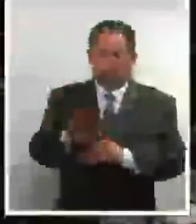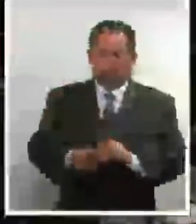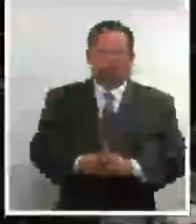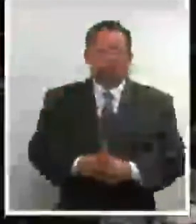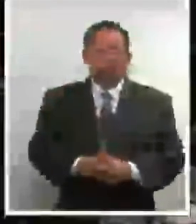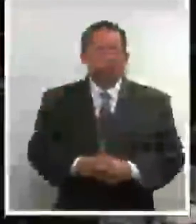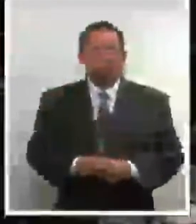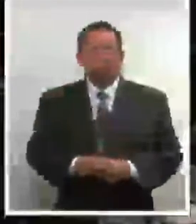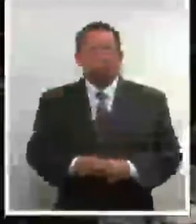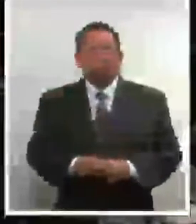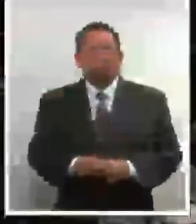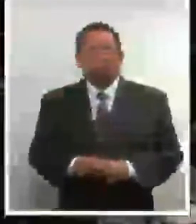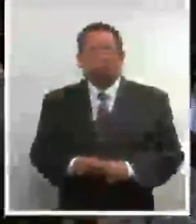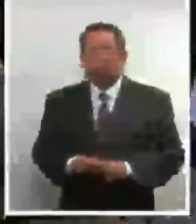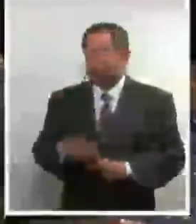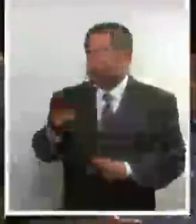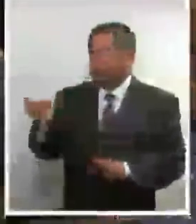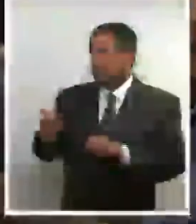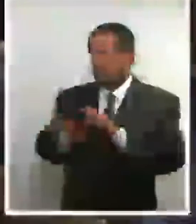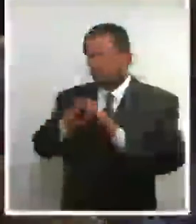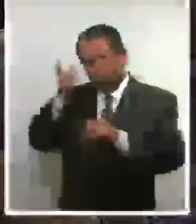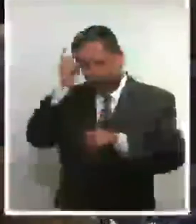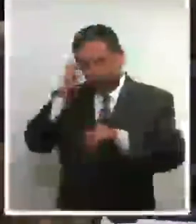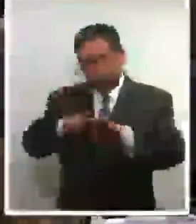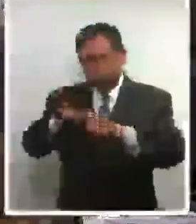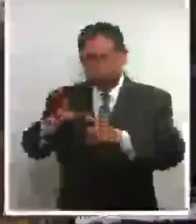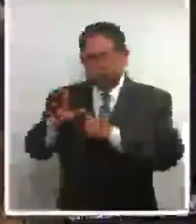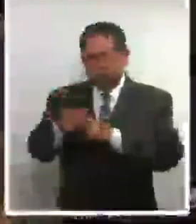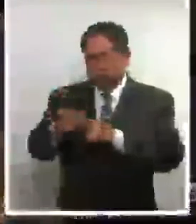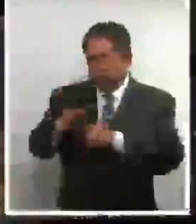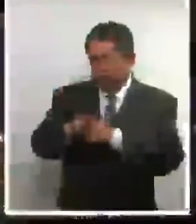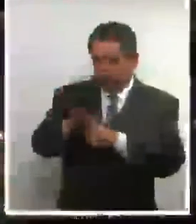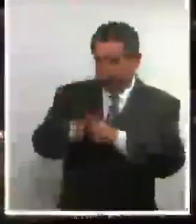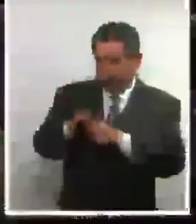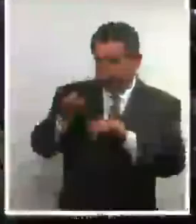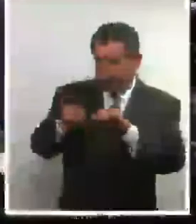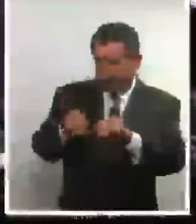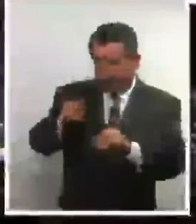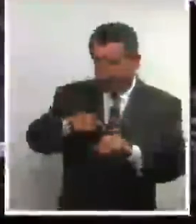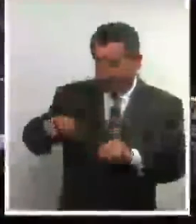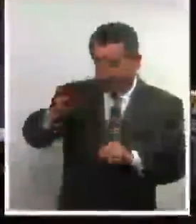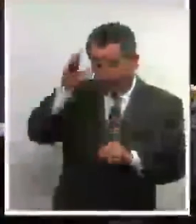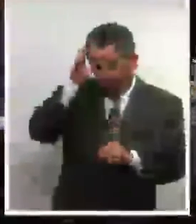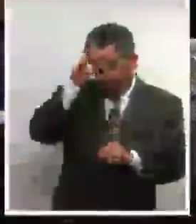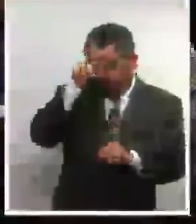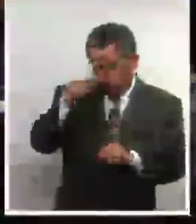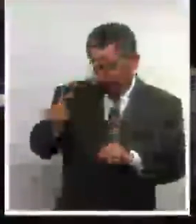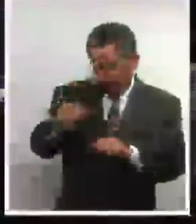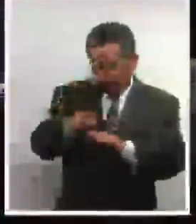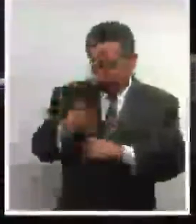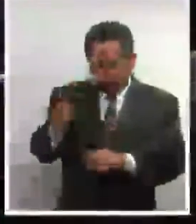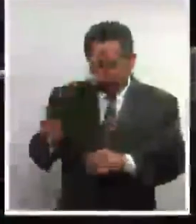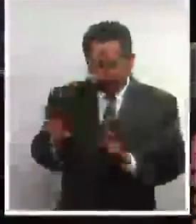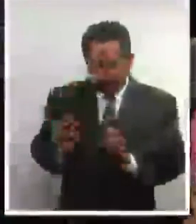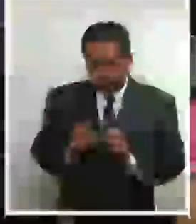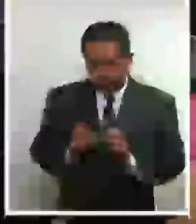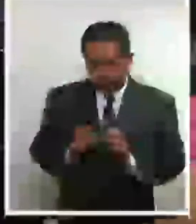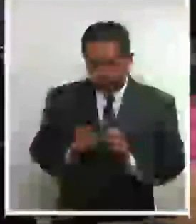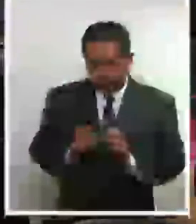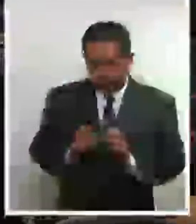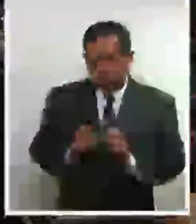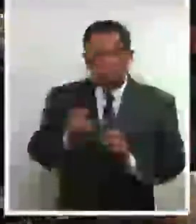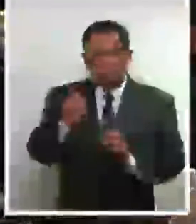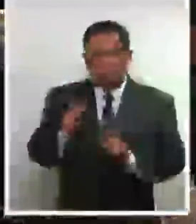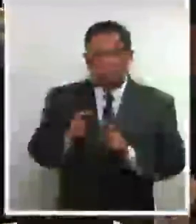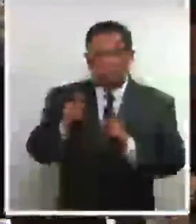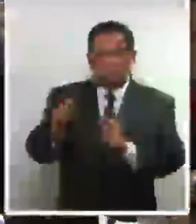Pregunto a la presidencia y a la mesa directiva de la comisión si están construyendo un acuerdo al respecto, ya que le